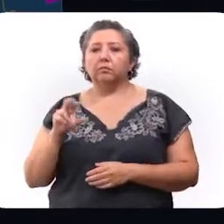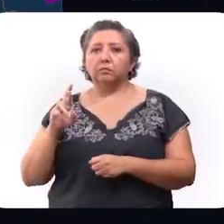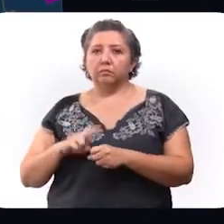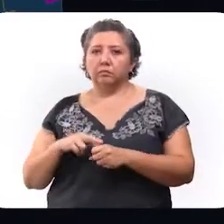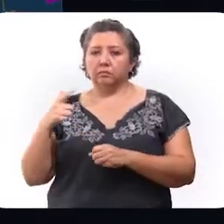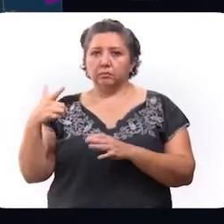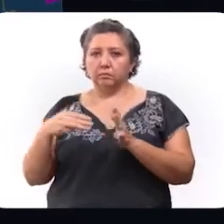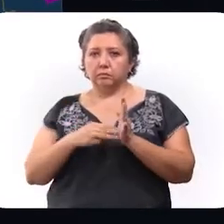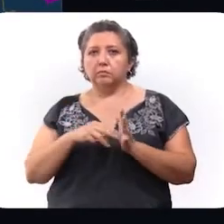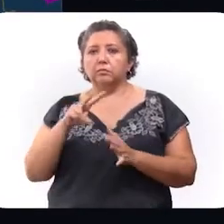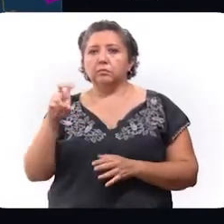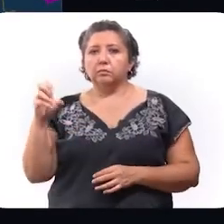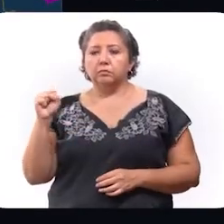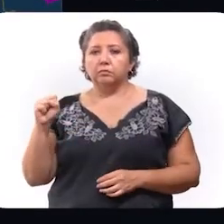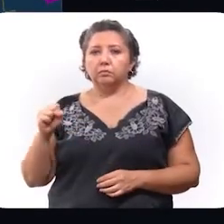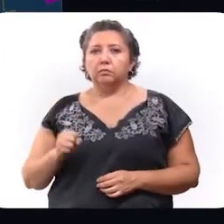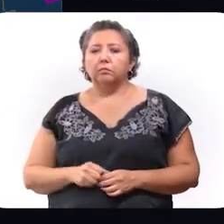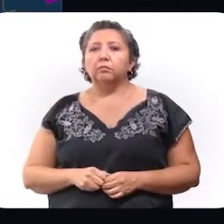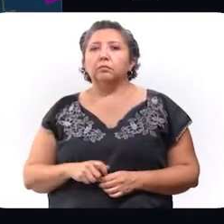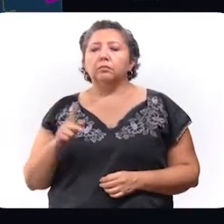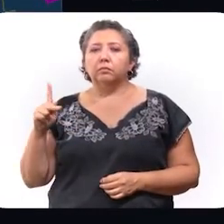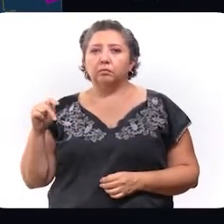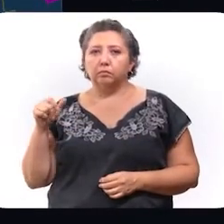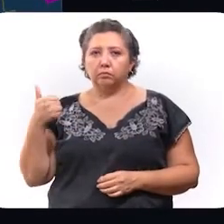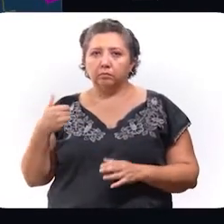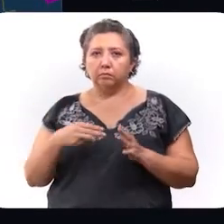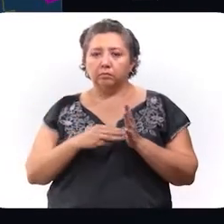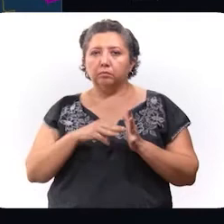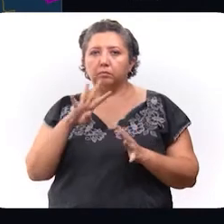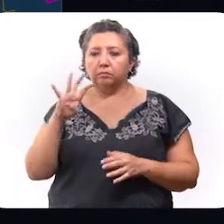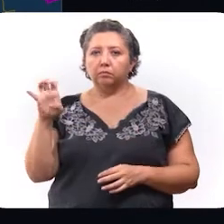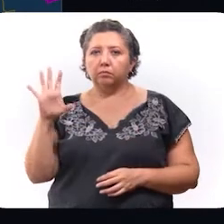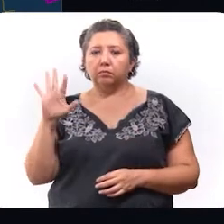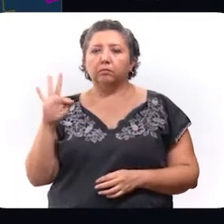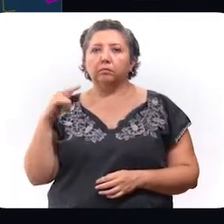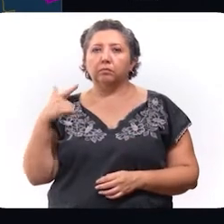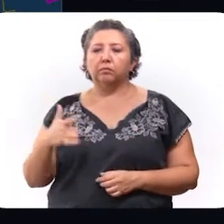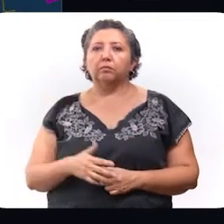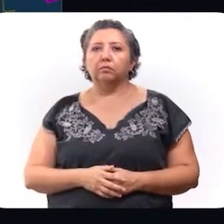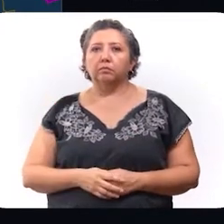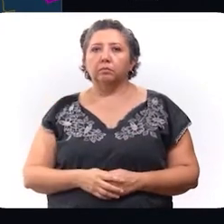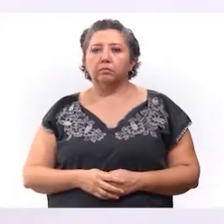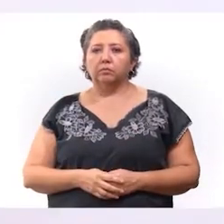sur 7.260 y en la zona poniente 11.447.